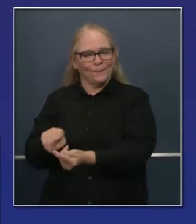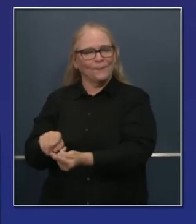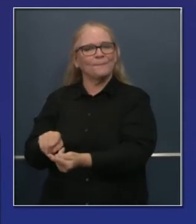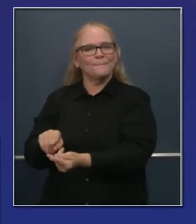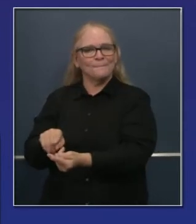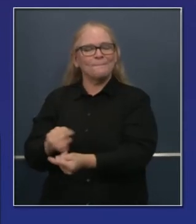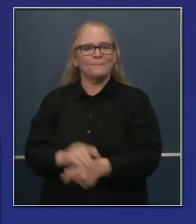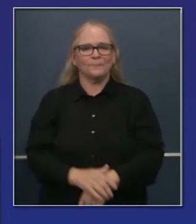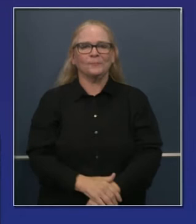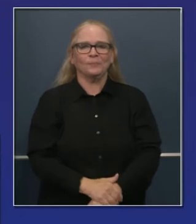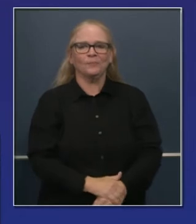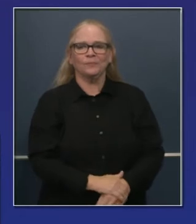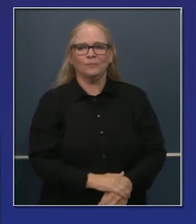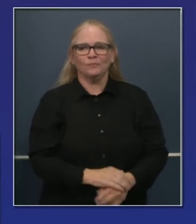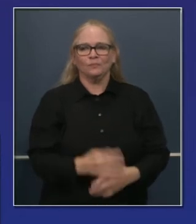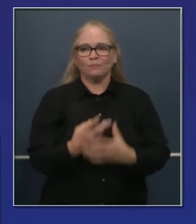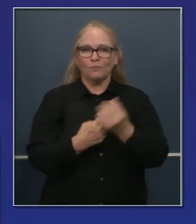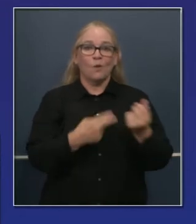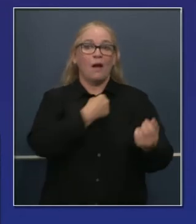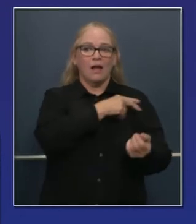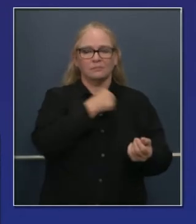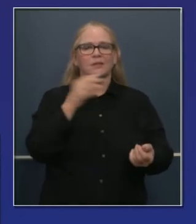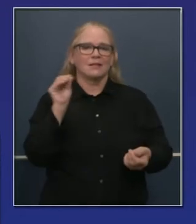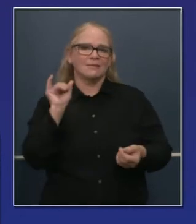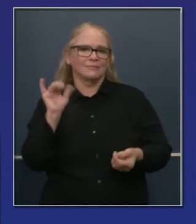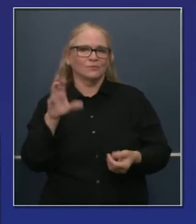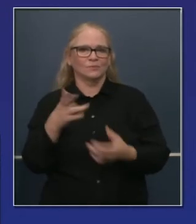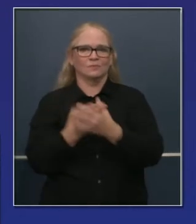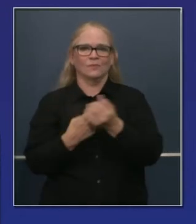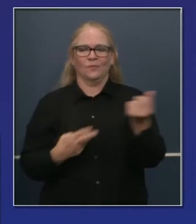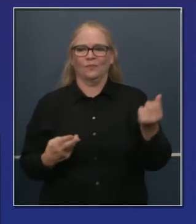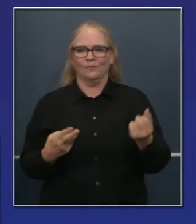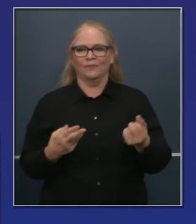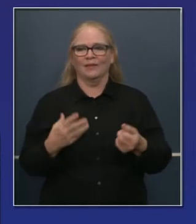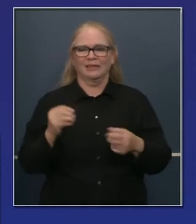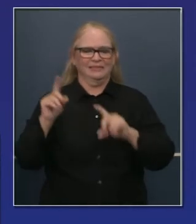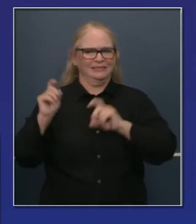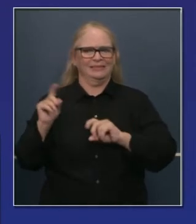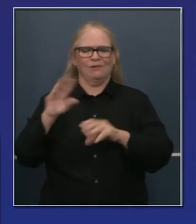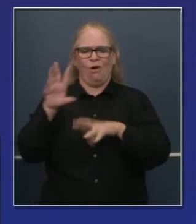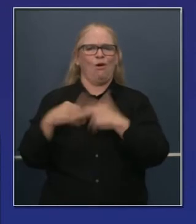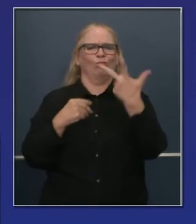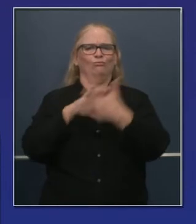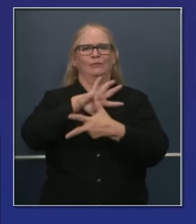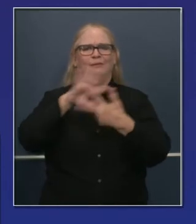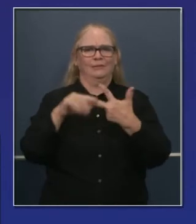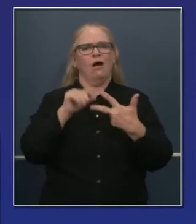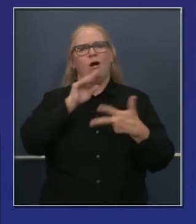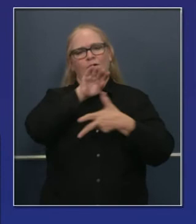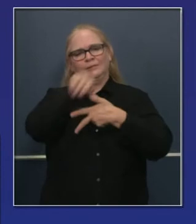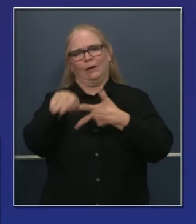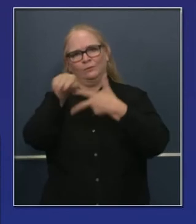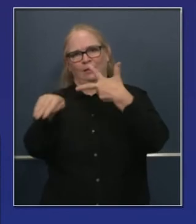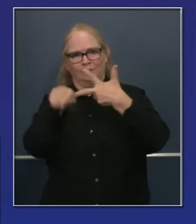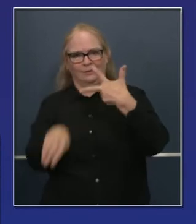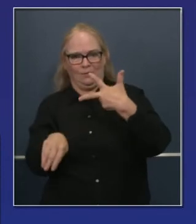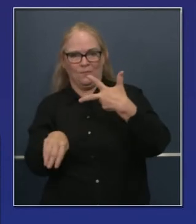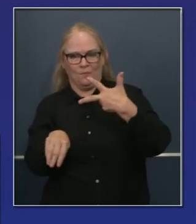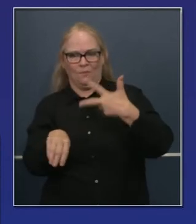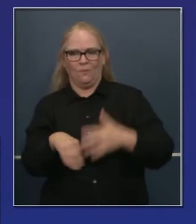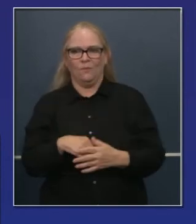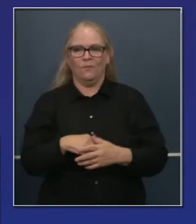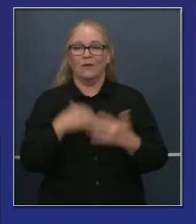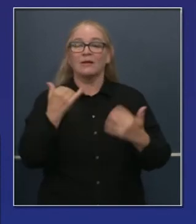baja estas cifras de hospitalización índices de positividad e ingresos a unidades de cuidados intensivos esta es la lista de bebé con